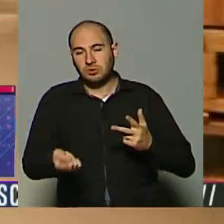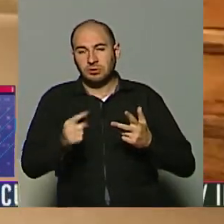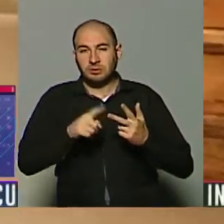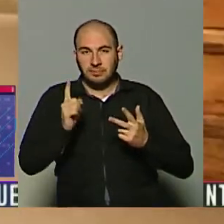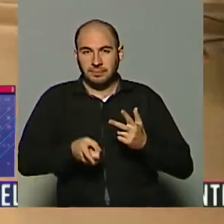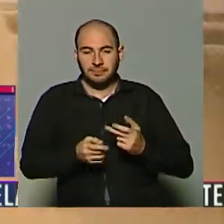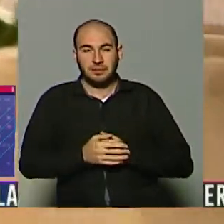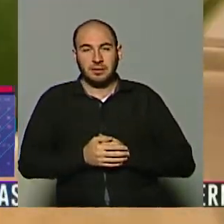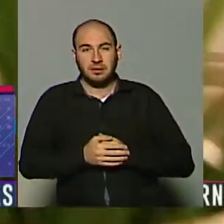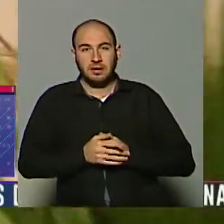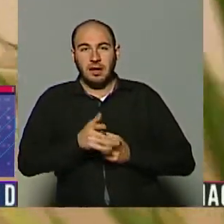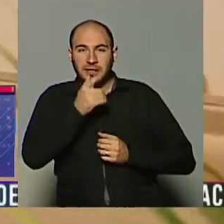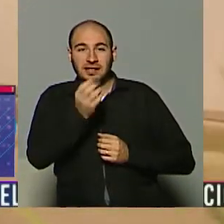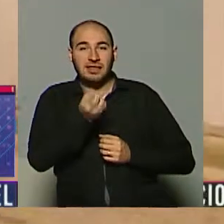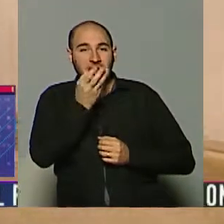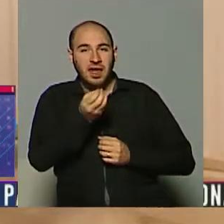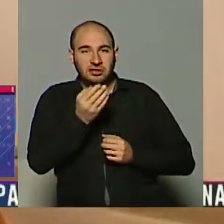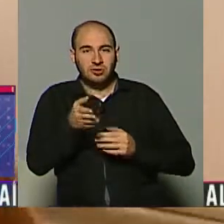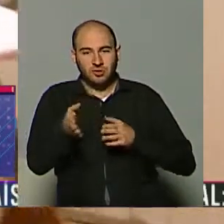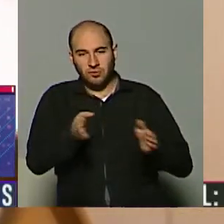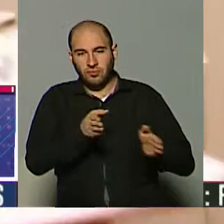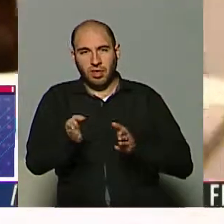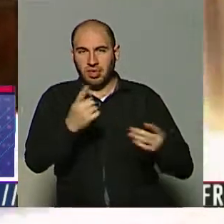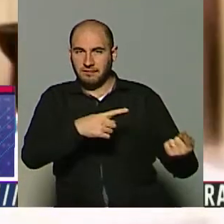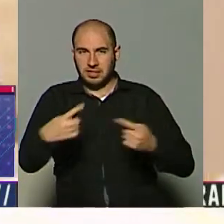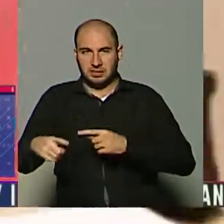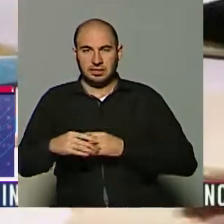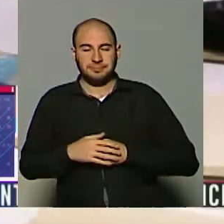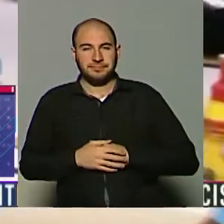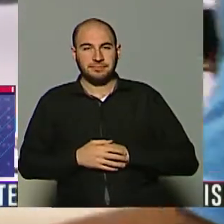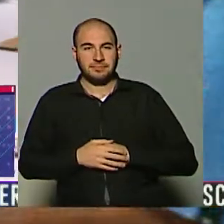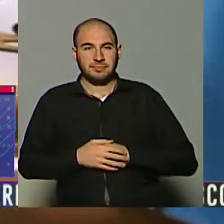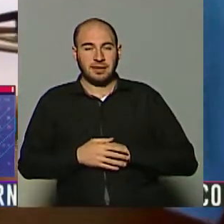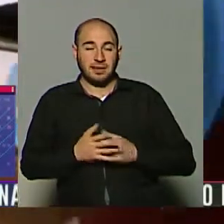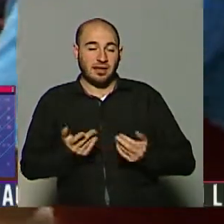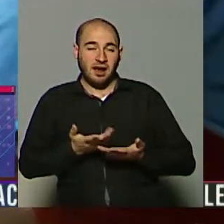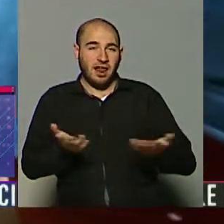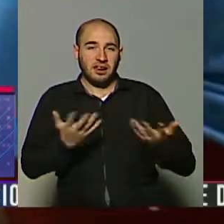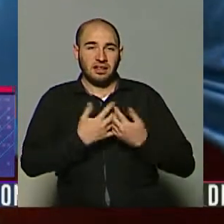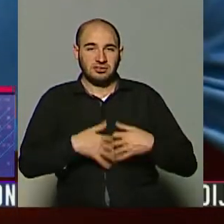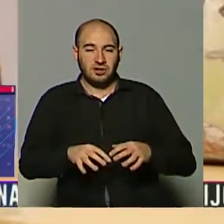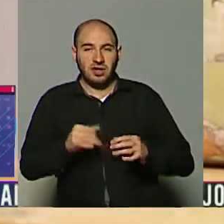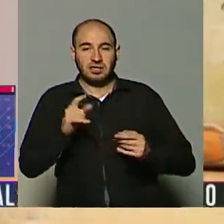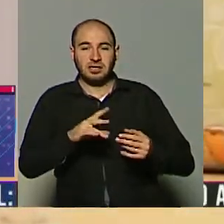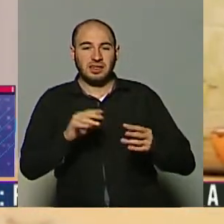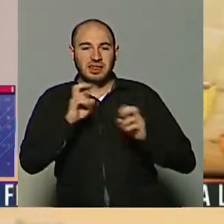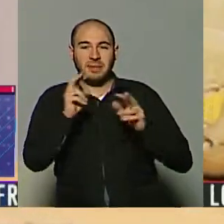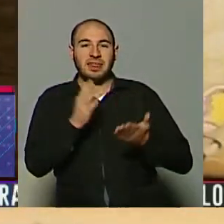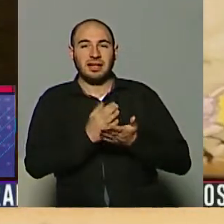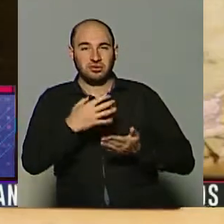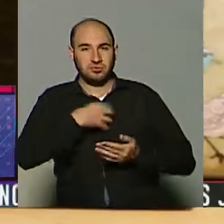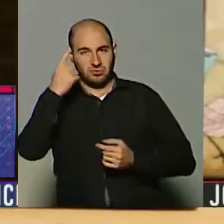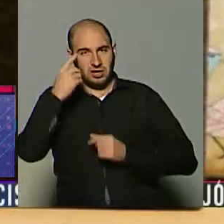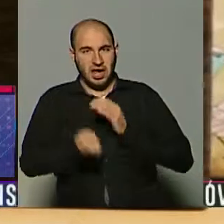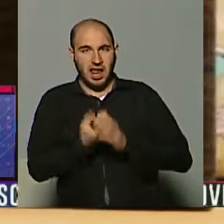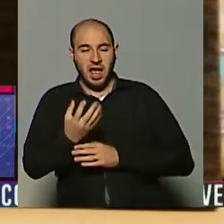el sistema, digamos, declarativo, que son dos aspectos bastante diferentes y básicamente están ligados a lo que es el mundo del derecho de autor